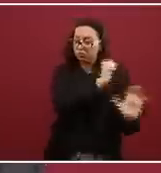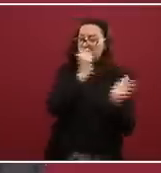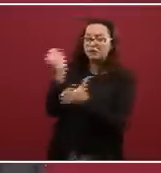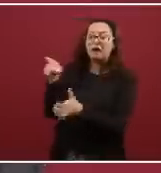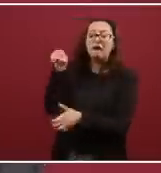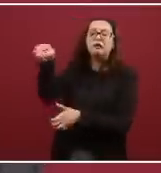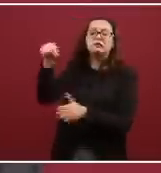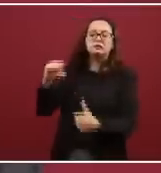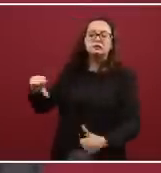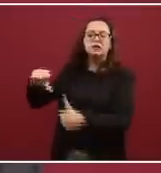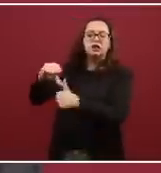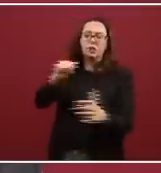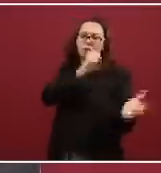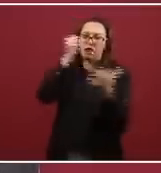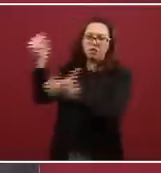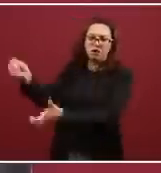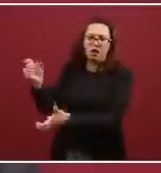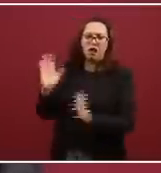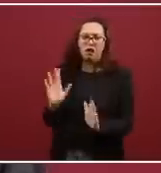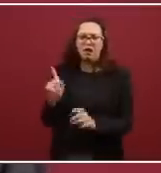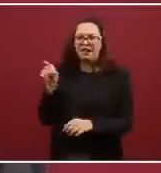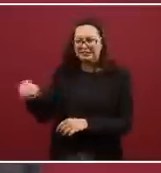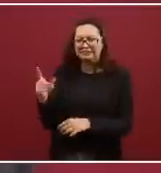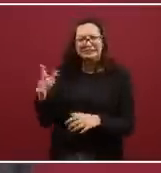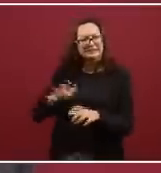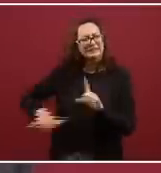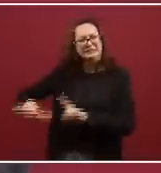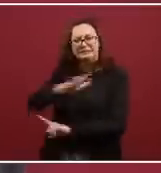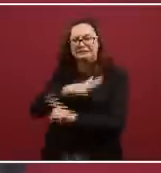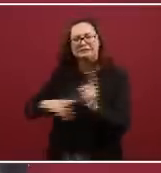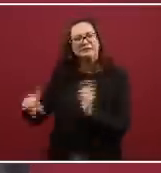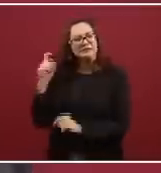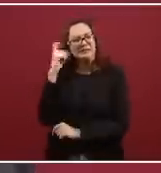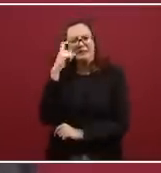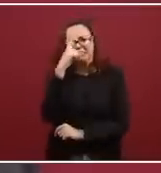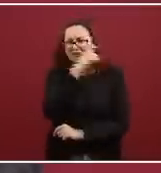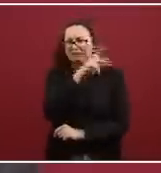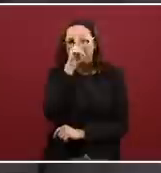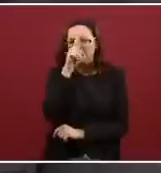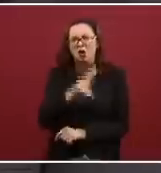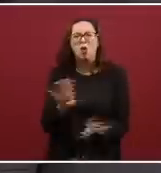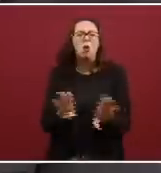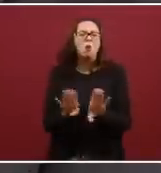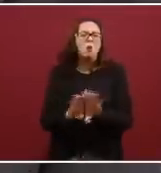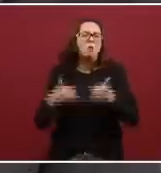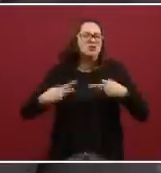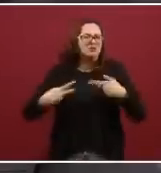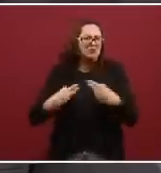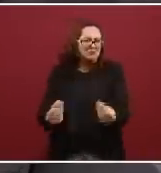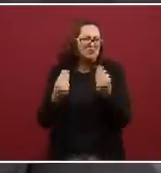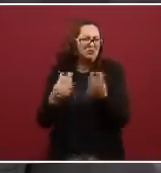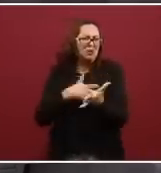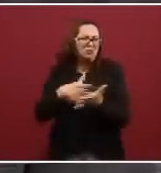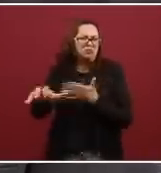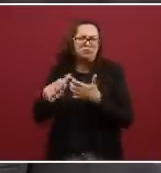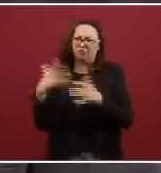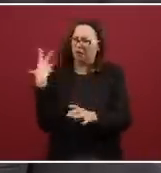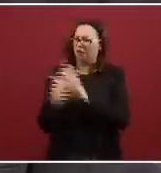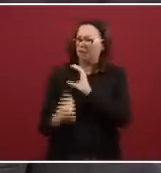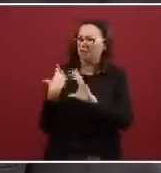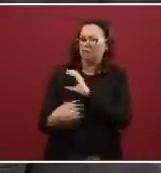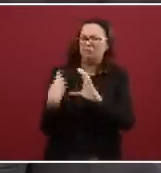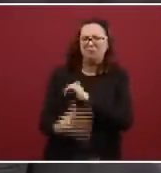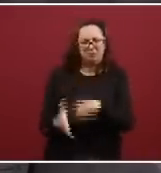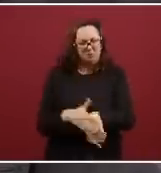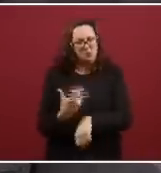centroamérica tenemos hay hay una situación muy difícil cómo se explica un flujo tan grande de personas pensemos en